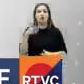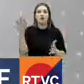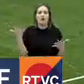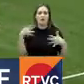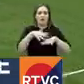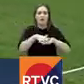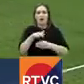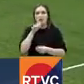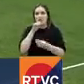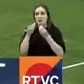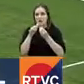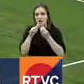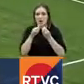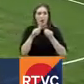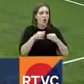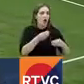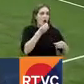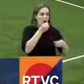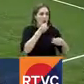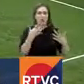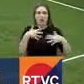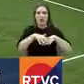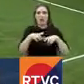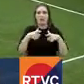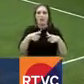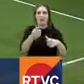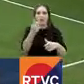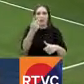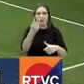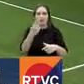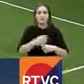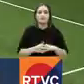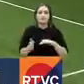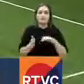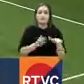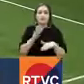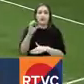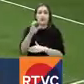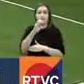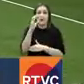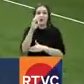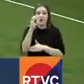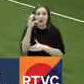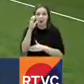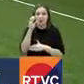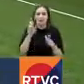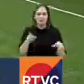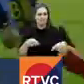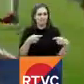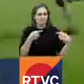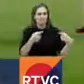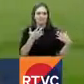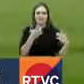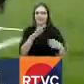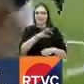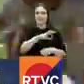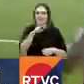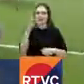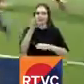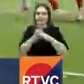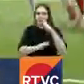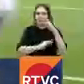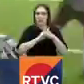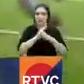comida. En deportes, Colombia en busca de la clasificación al Mundial Sub-20 de fútbol femenino. Con un empate